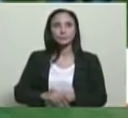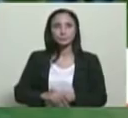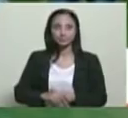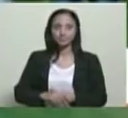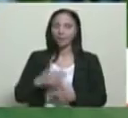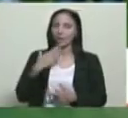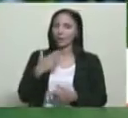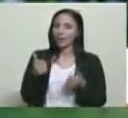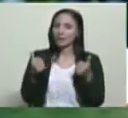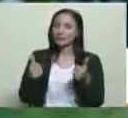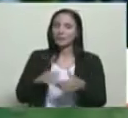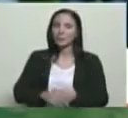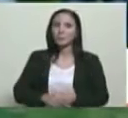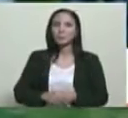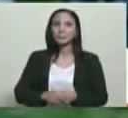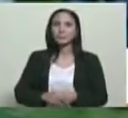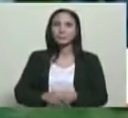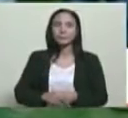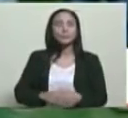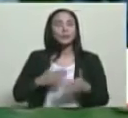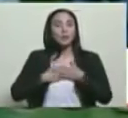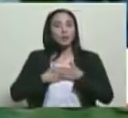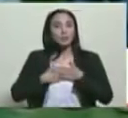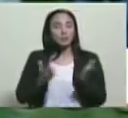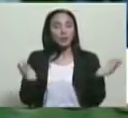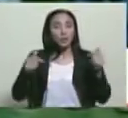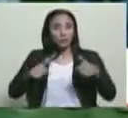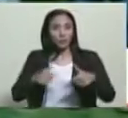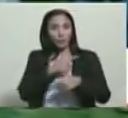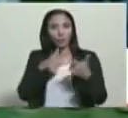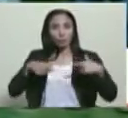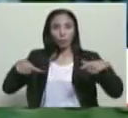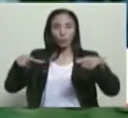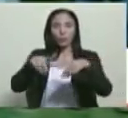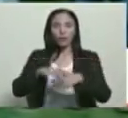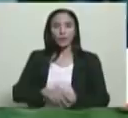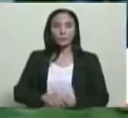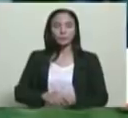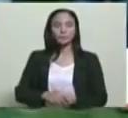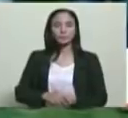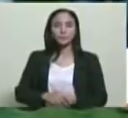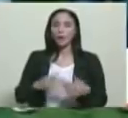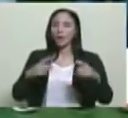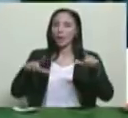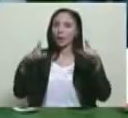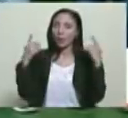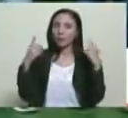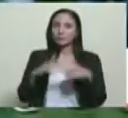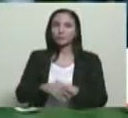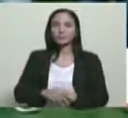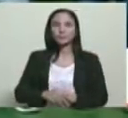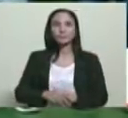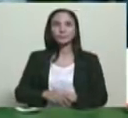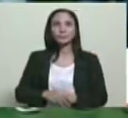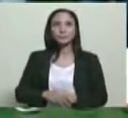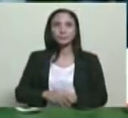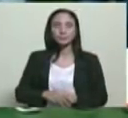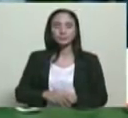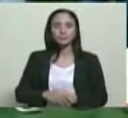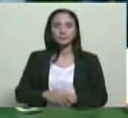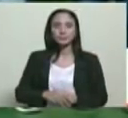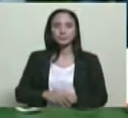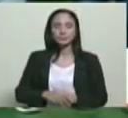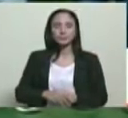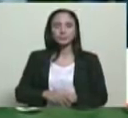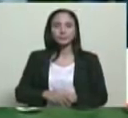Gracias, Miguel. Bueno, presidente, desde aquí, desde el gran urbanismo de la ciudad soñada por nuestro comandante Chávez y por usted hoy atendida con